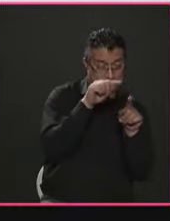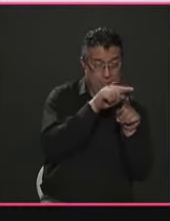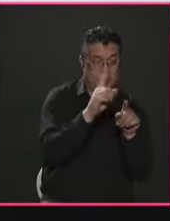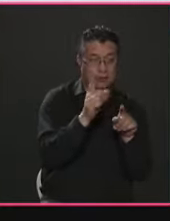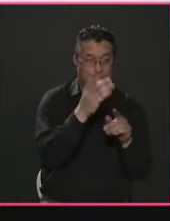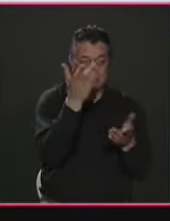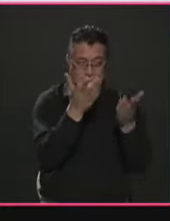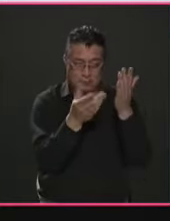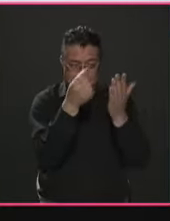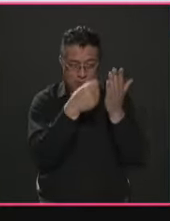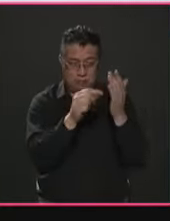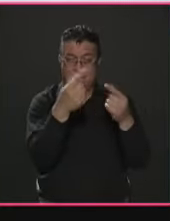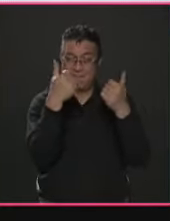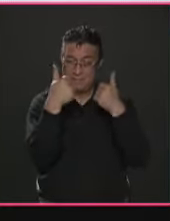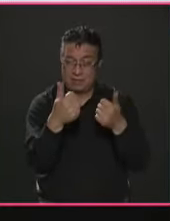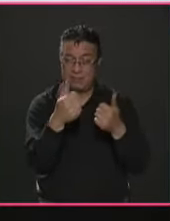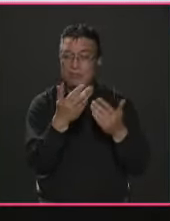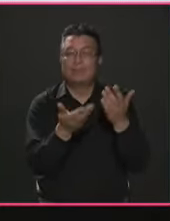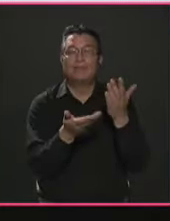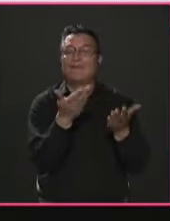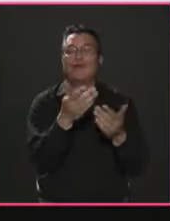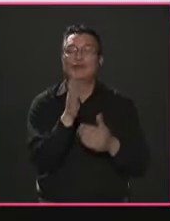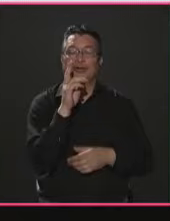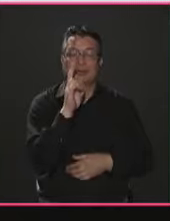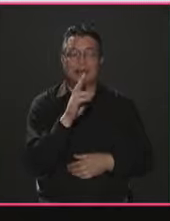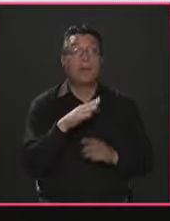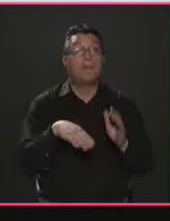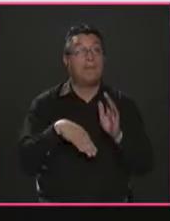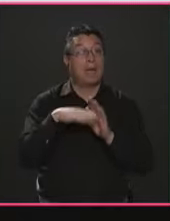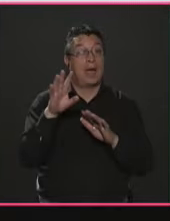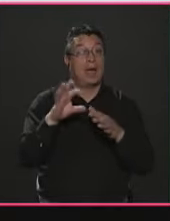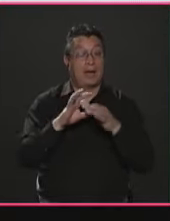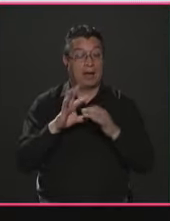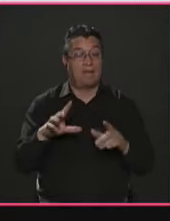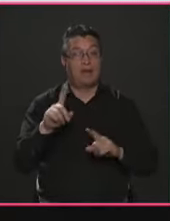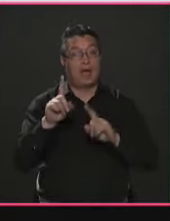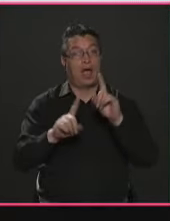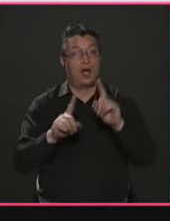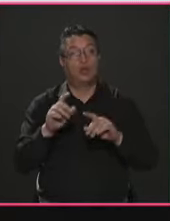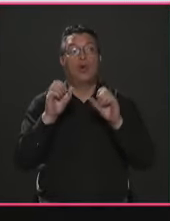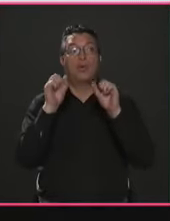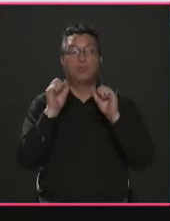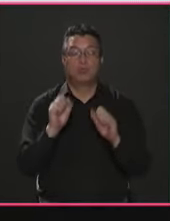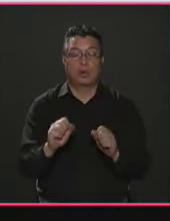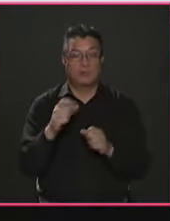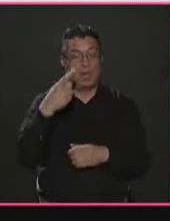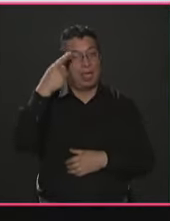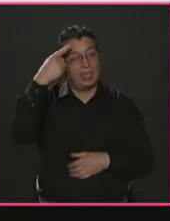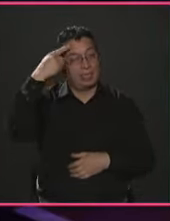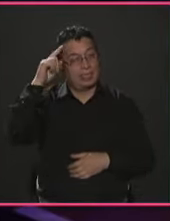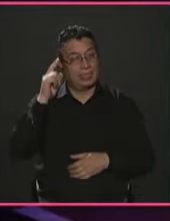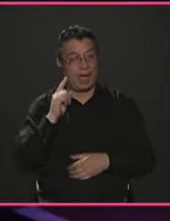evaluada su eficacia y lo más grave sería que algunas podrían ser incluso